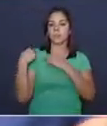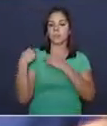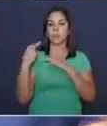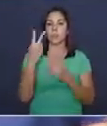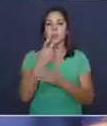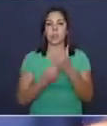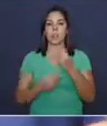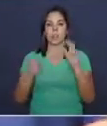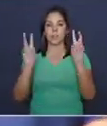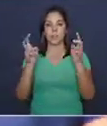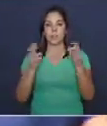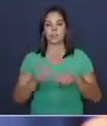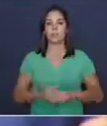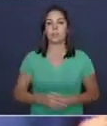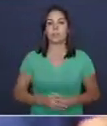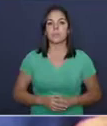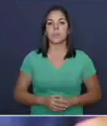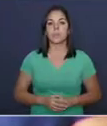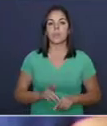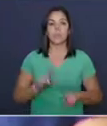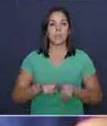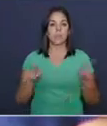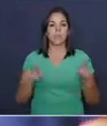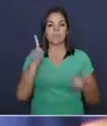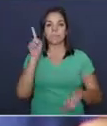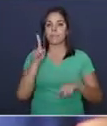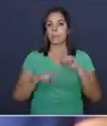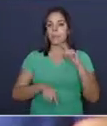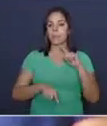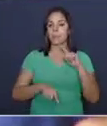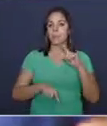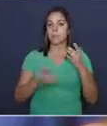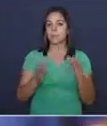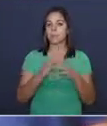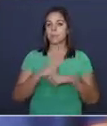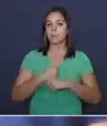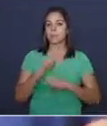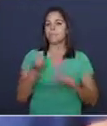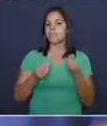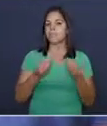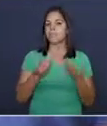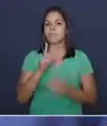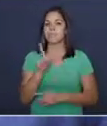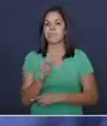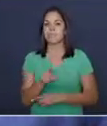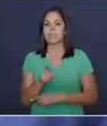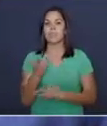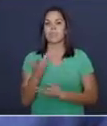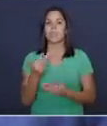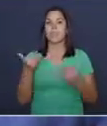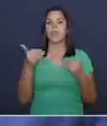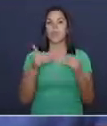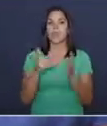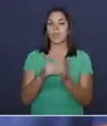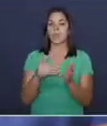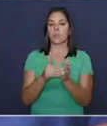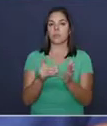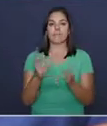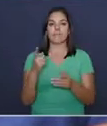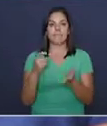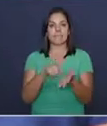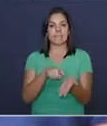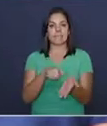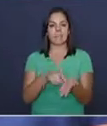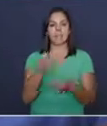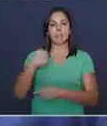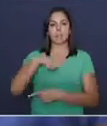ambos escenarios. Lo que no podemos ni debemos hacer es volver a hipotecar nuestro